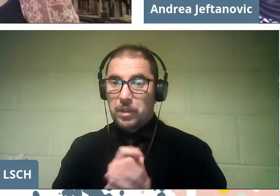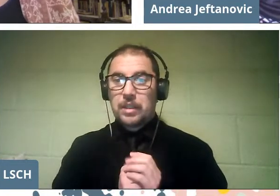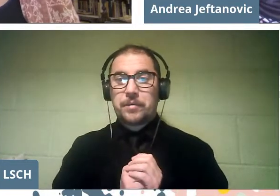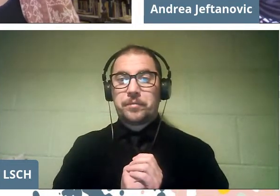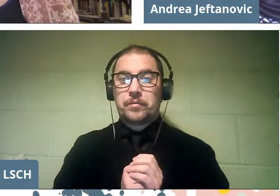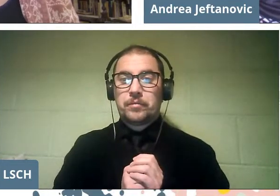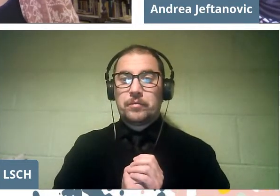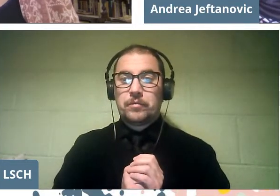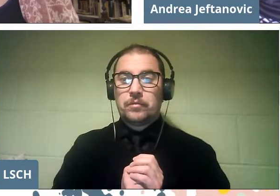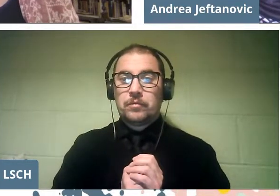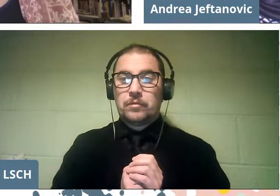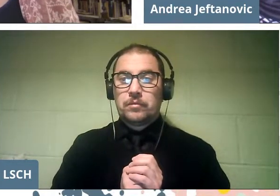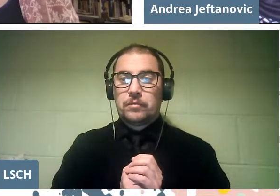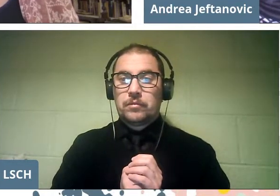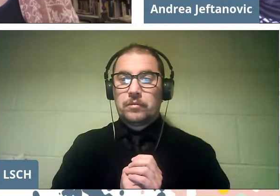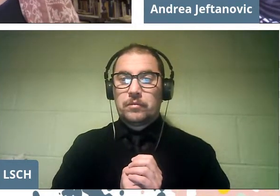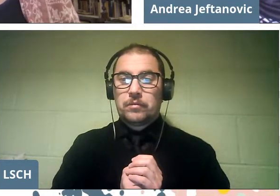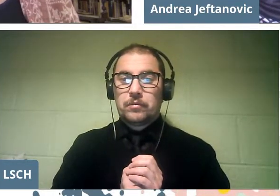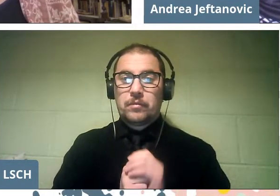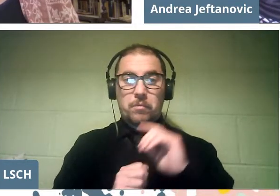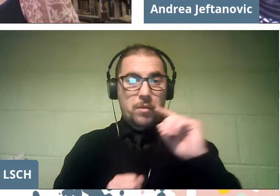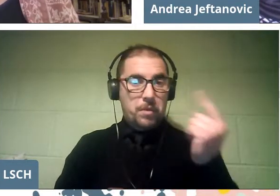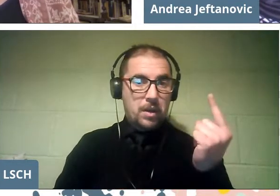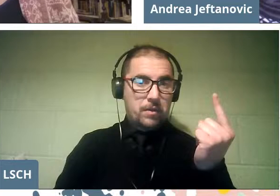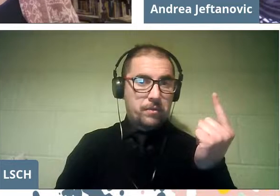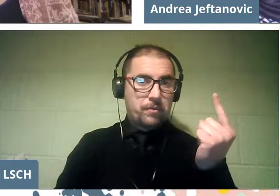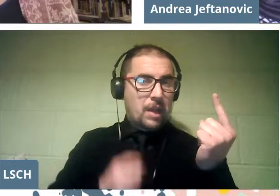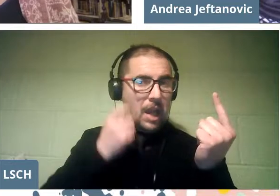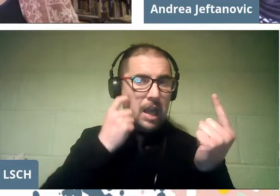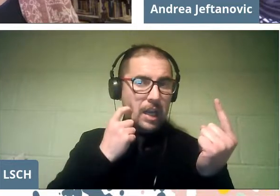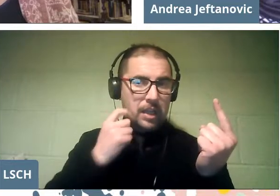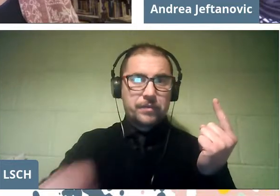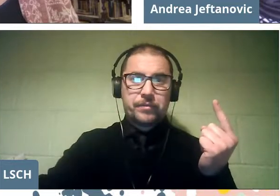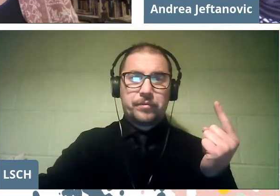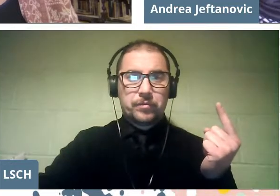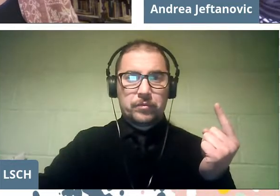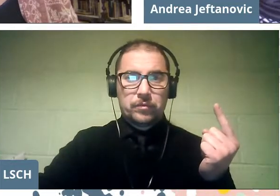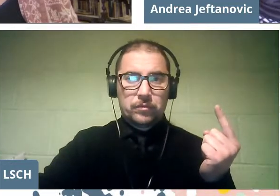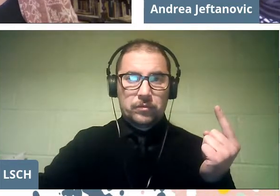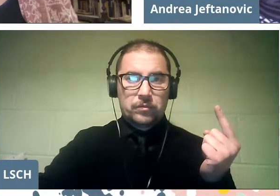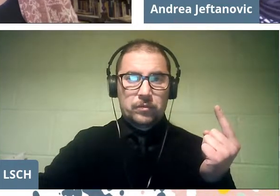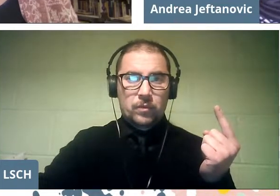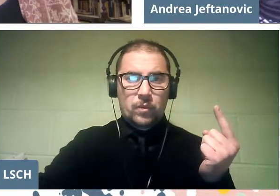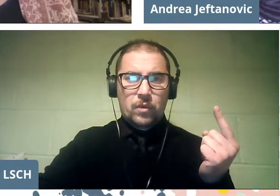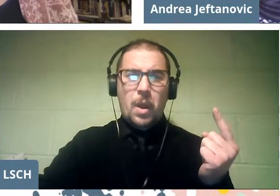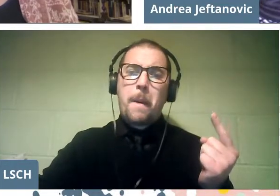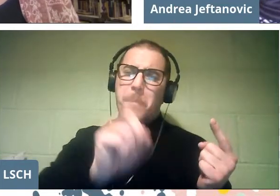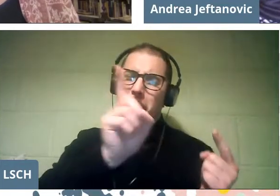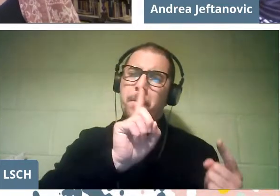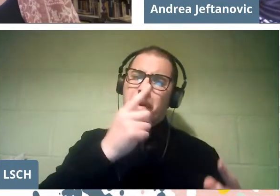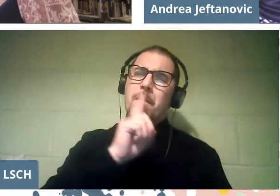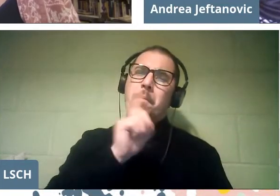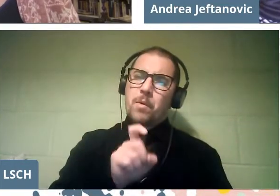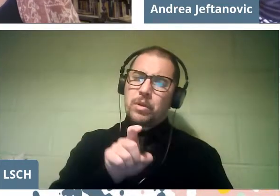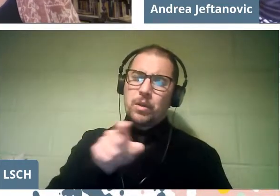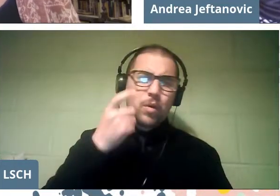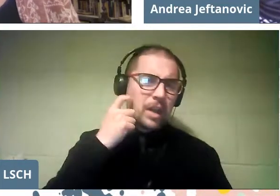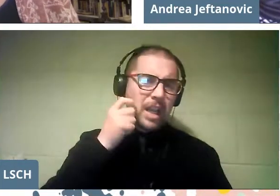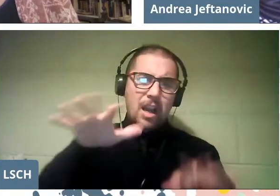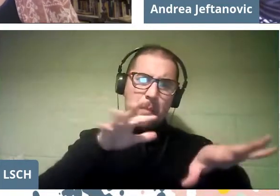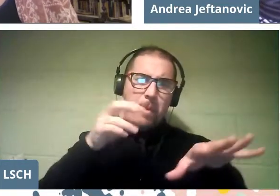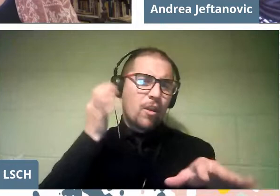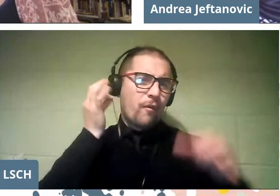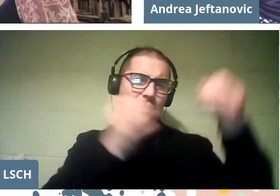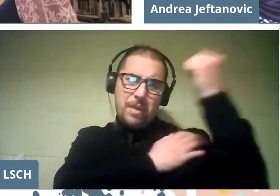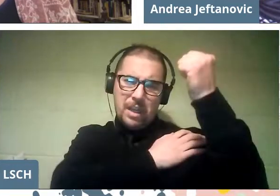que veo acá. La primera dice, ¿cree que el movimiento feminista actual ha impulsado